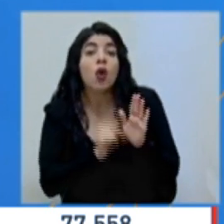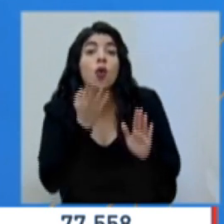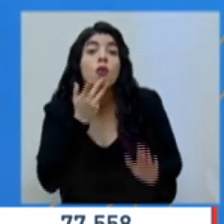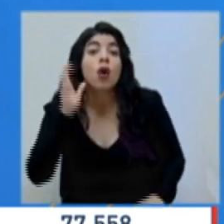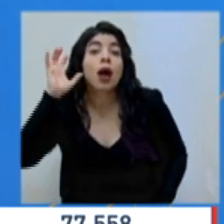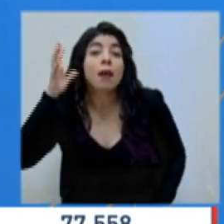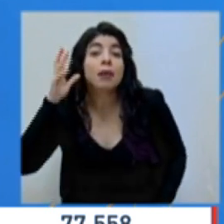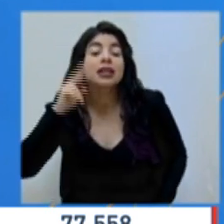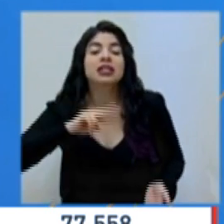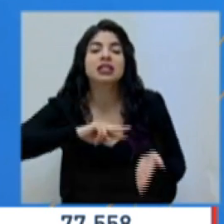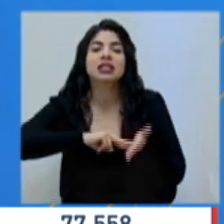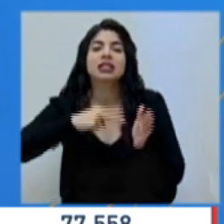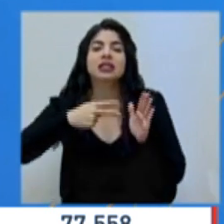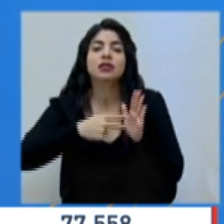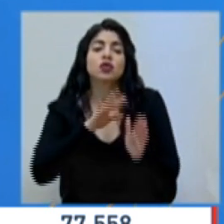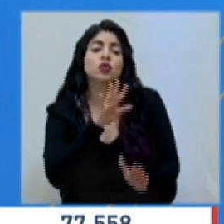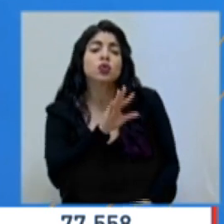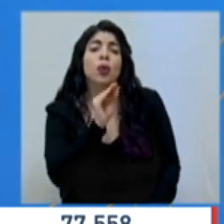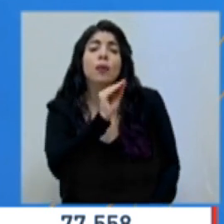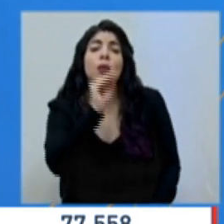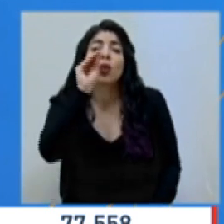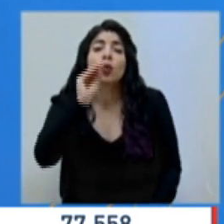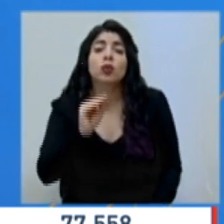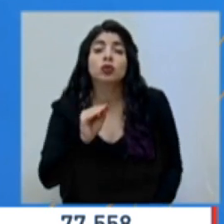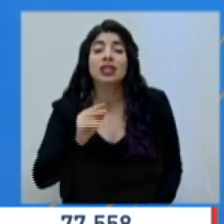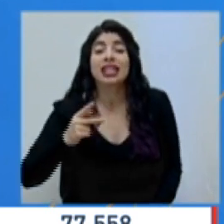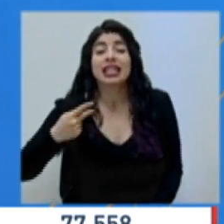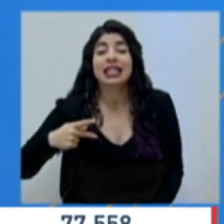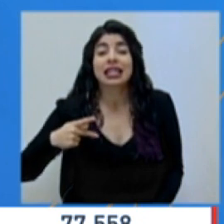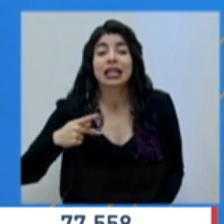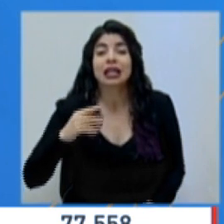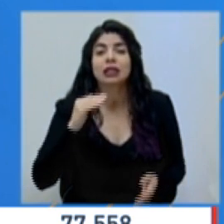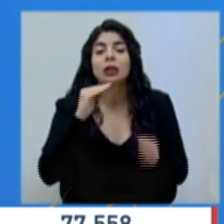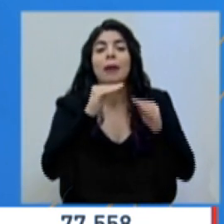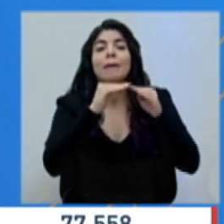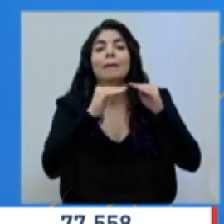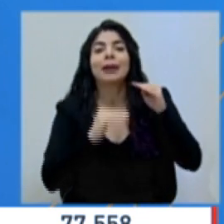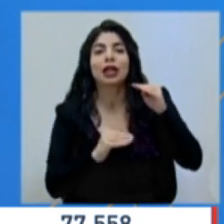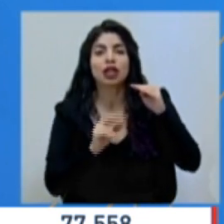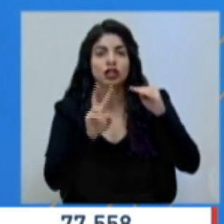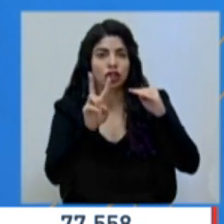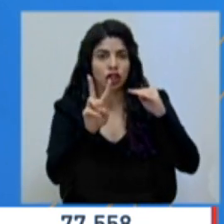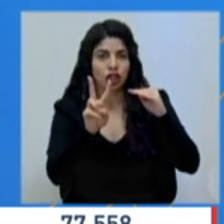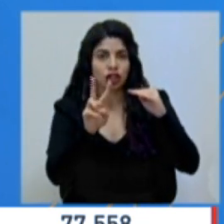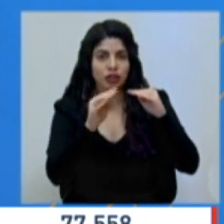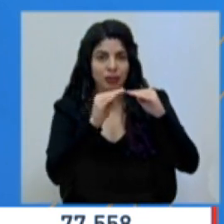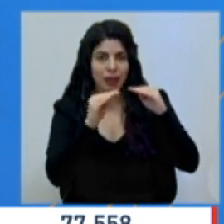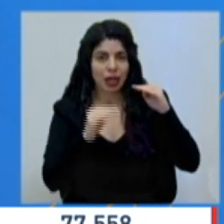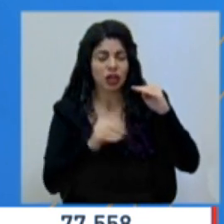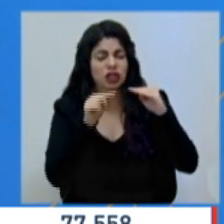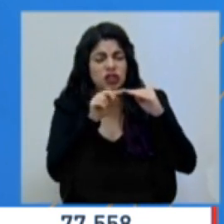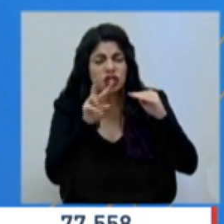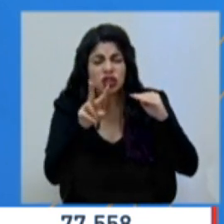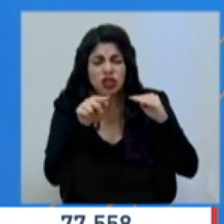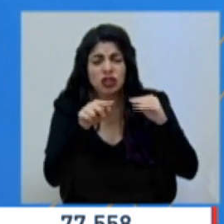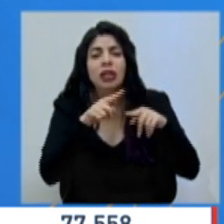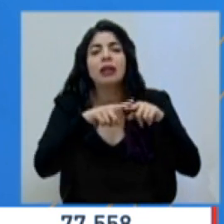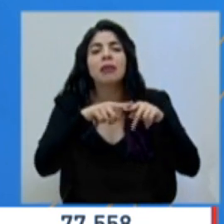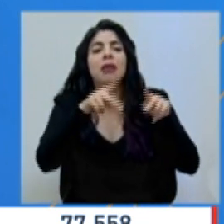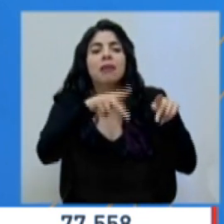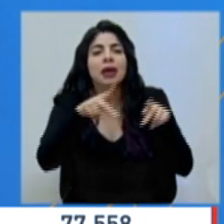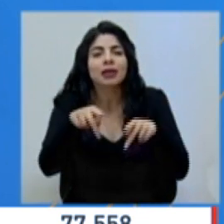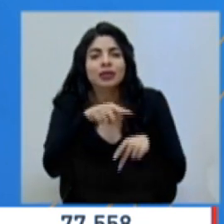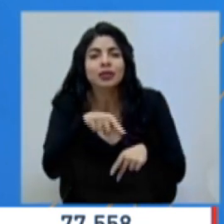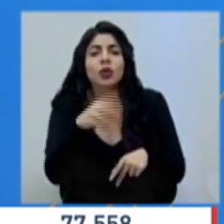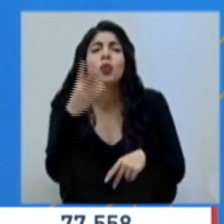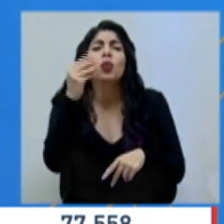son aquellos que tienen un índice de riesgo cantonal menor a 2 y que esto se evalúa en función de su población, de la tasa